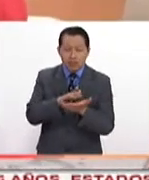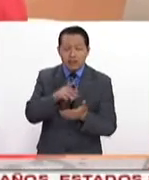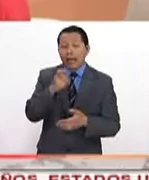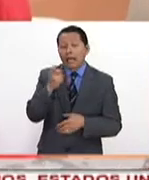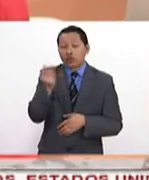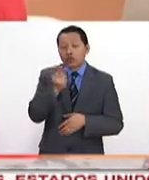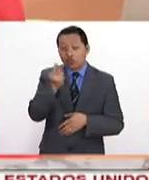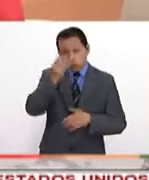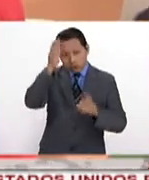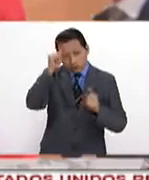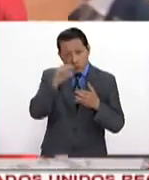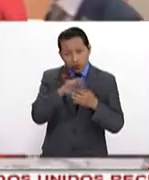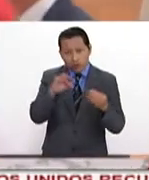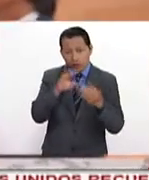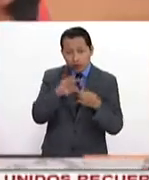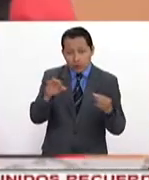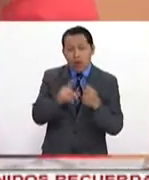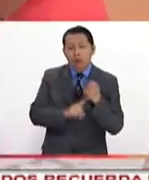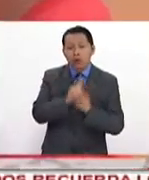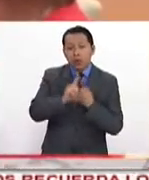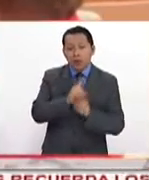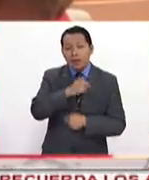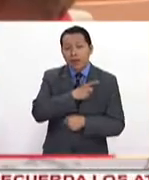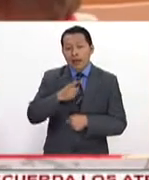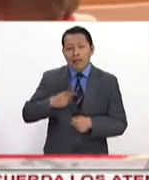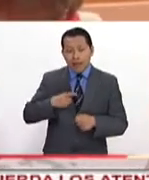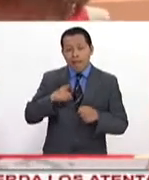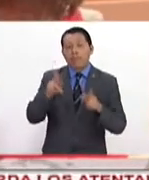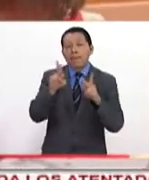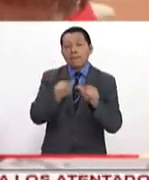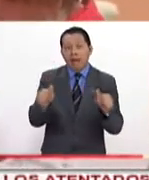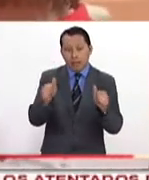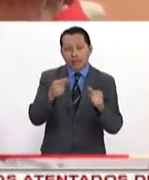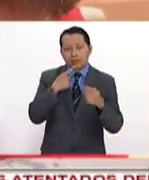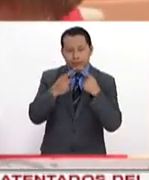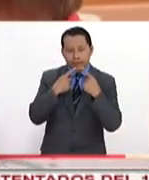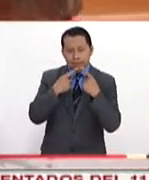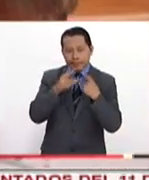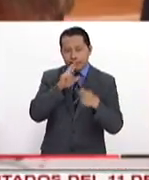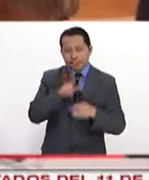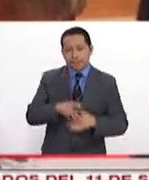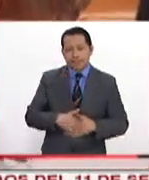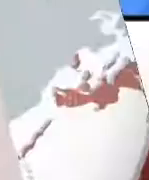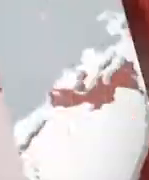coincidieron en que el problema debe resolverse a través de vías pacíficas y diplomáticas.